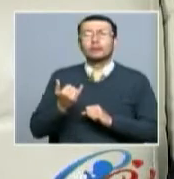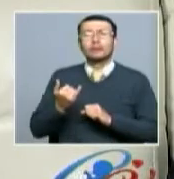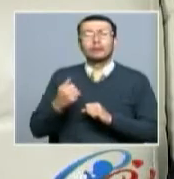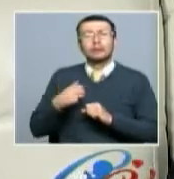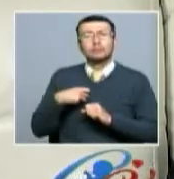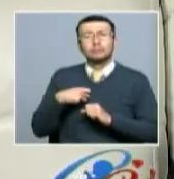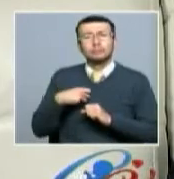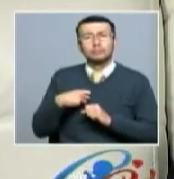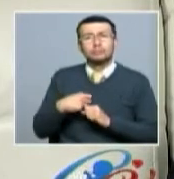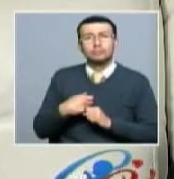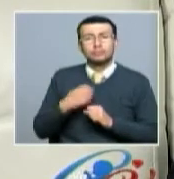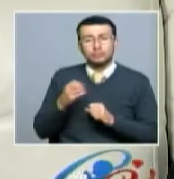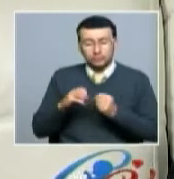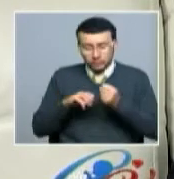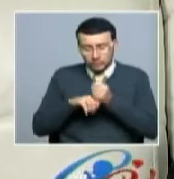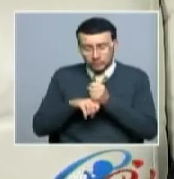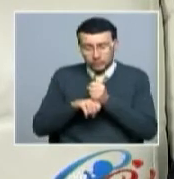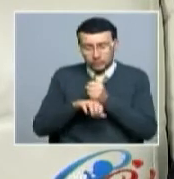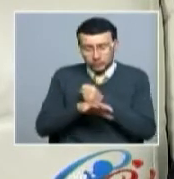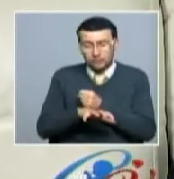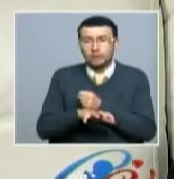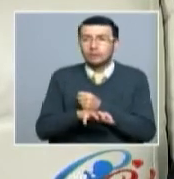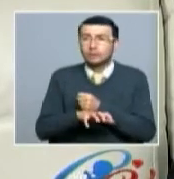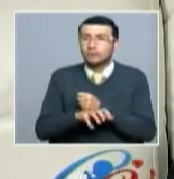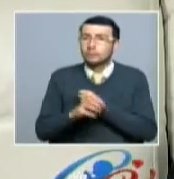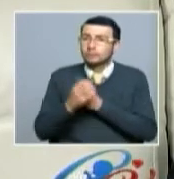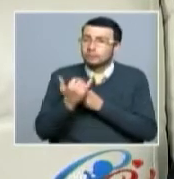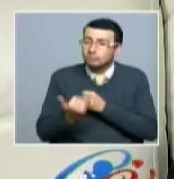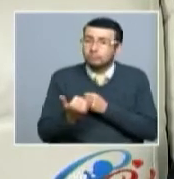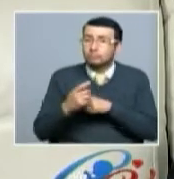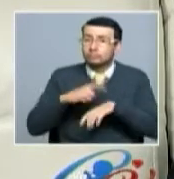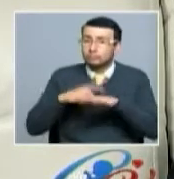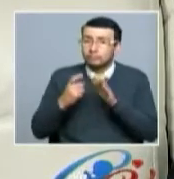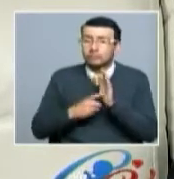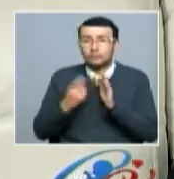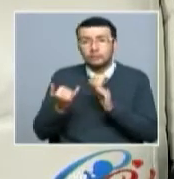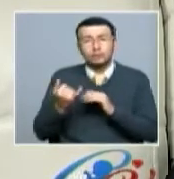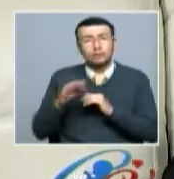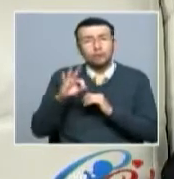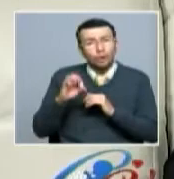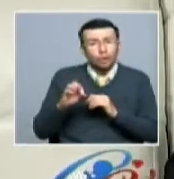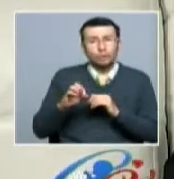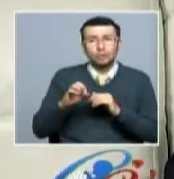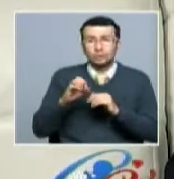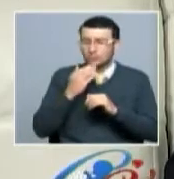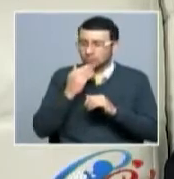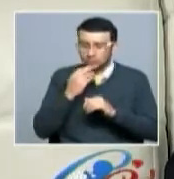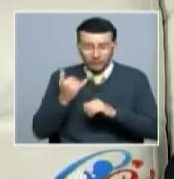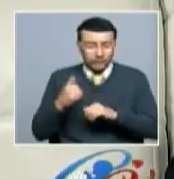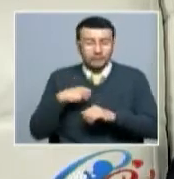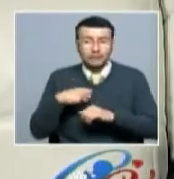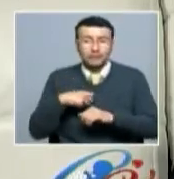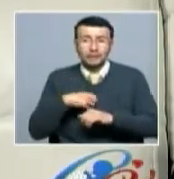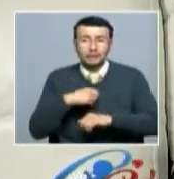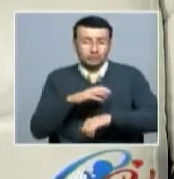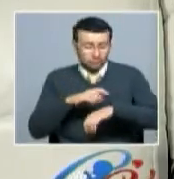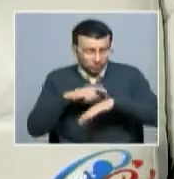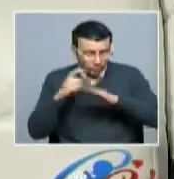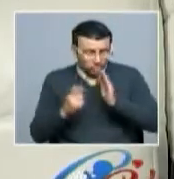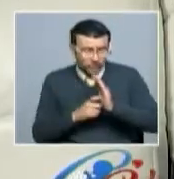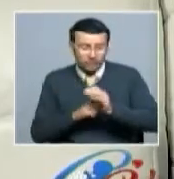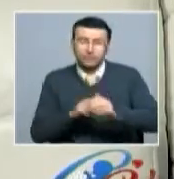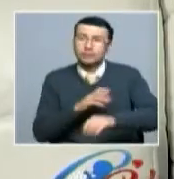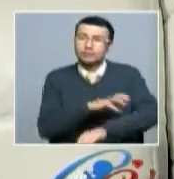radial inerva motrizmente todos los ocho músculos de la región posterior del antebrazo, que son en las